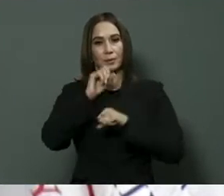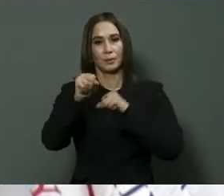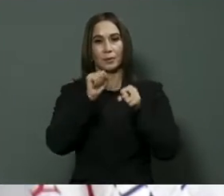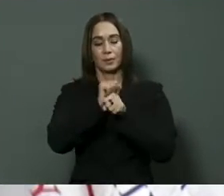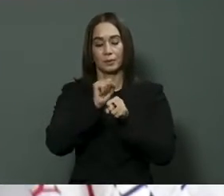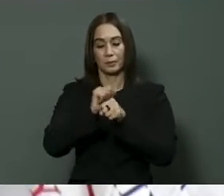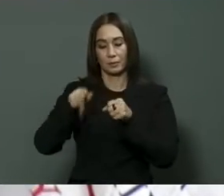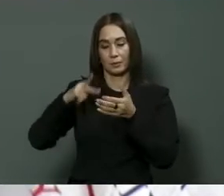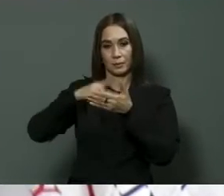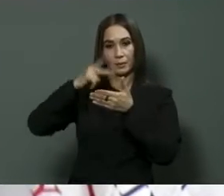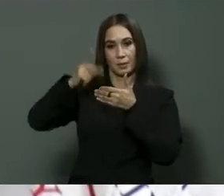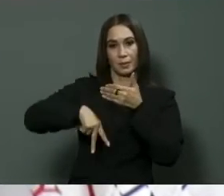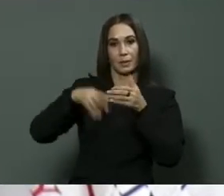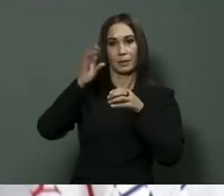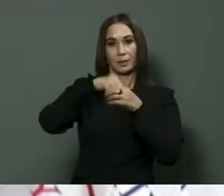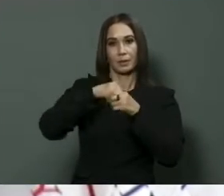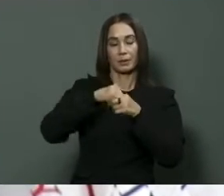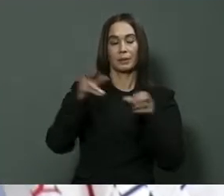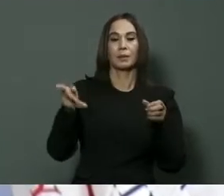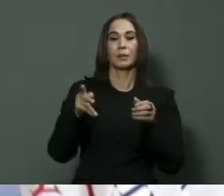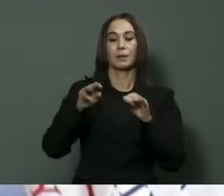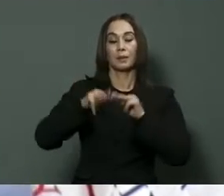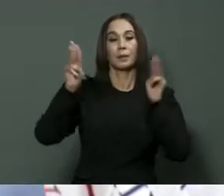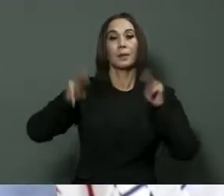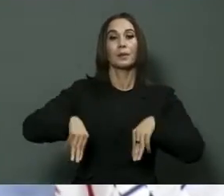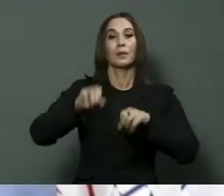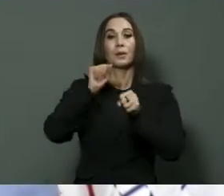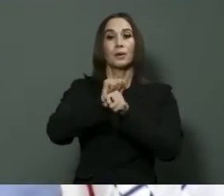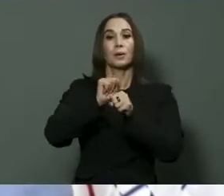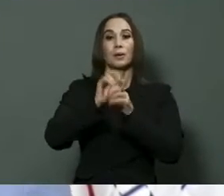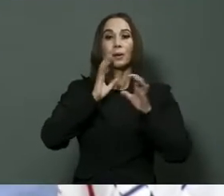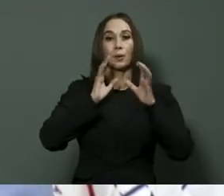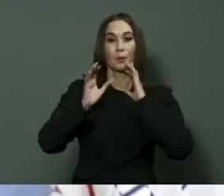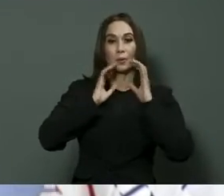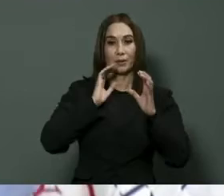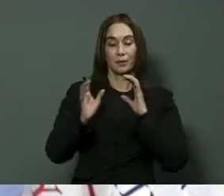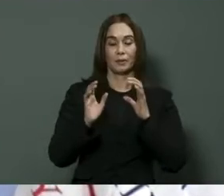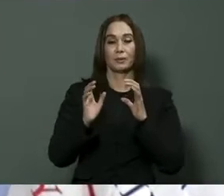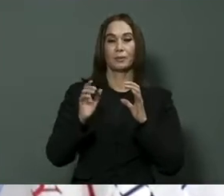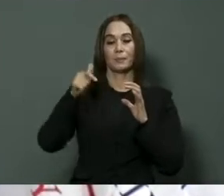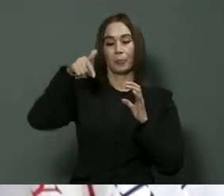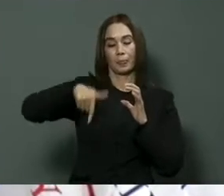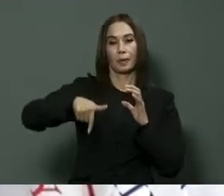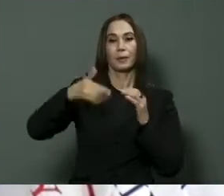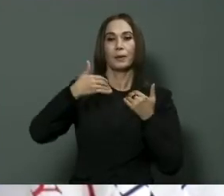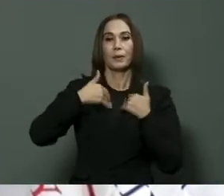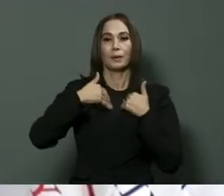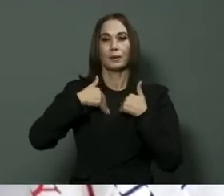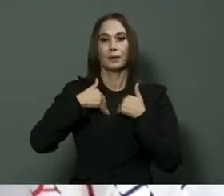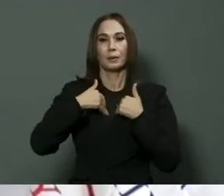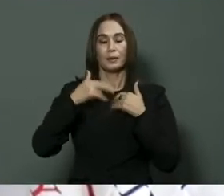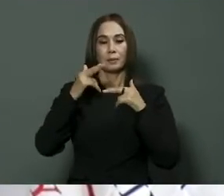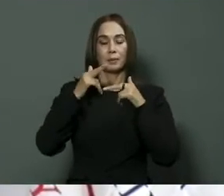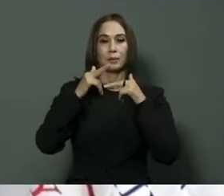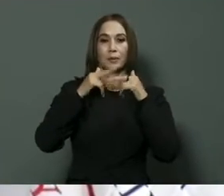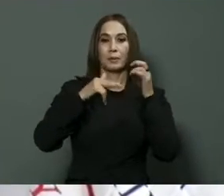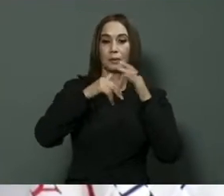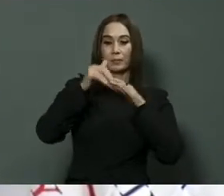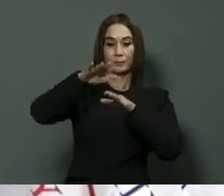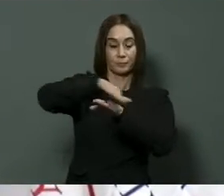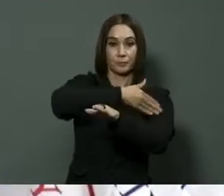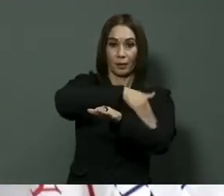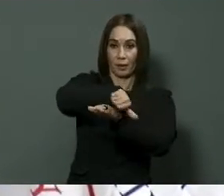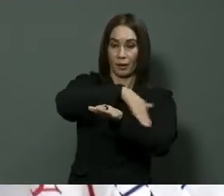de este Plan Integral de Seguridad Ciudadana. A través del Ministerio de Obras Públicas y Comunicaciones, vamos a reparar las